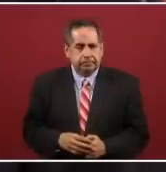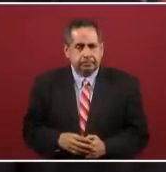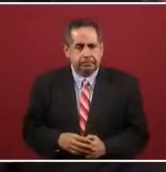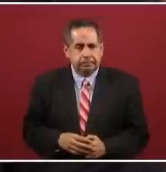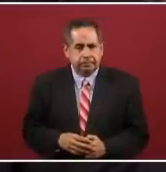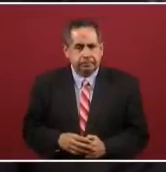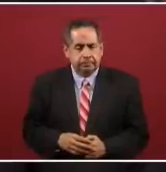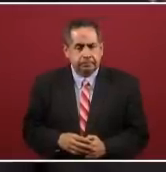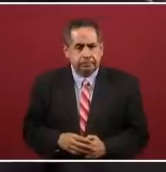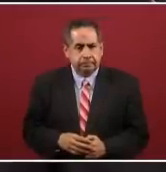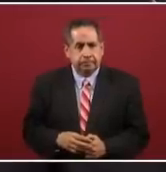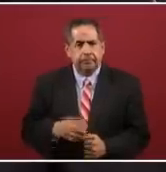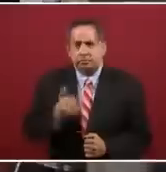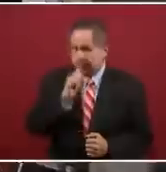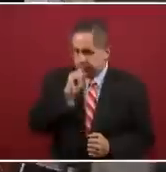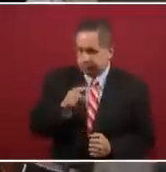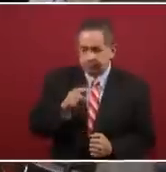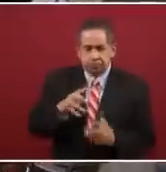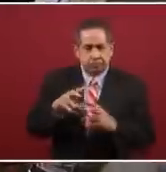14